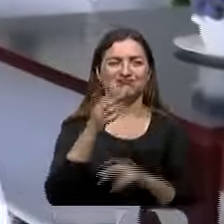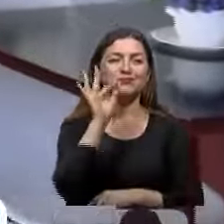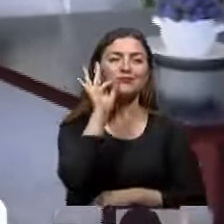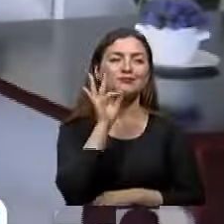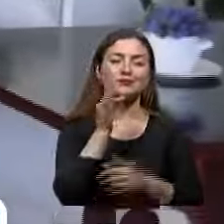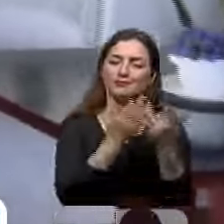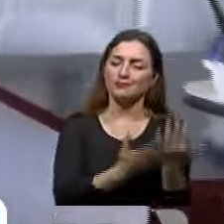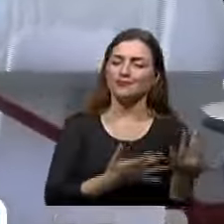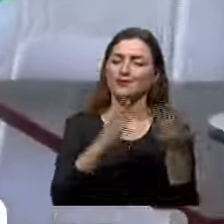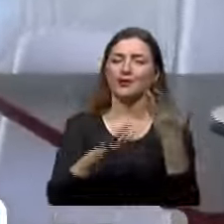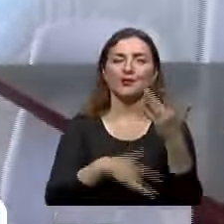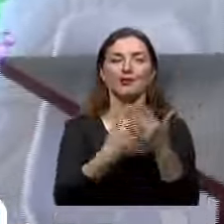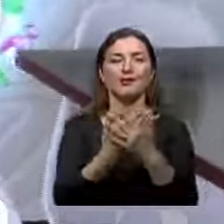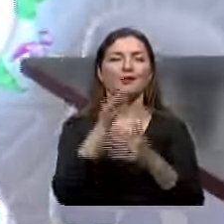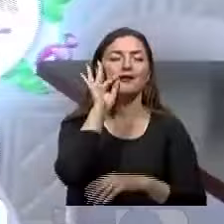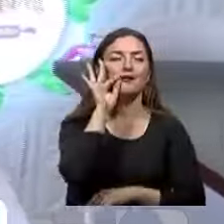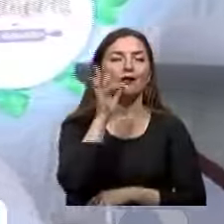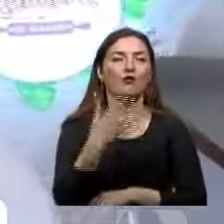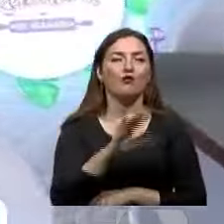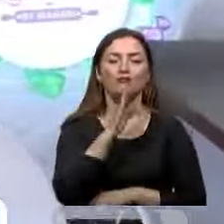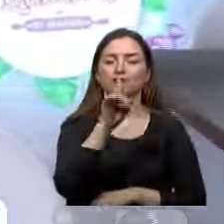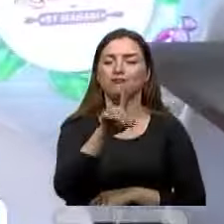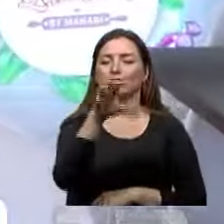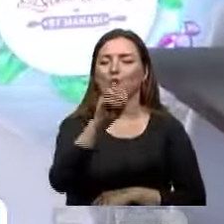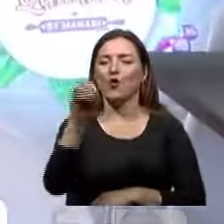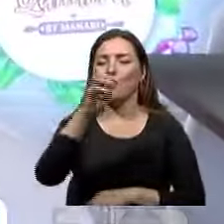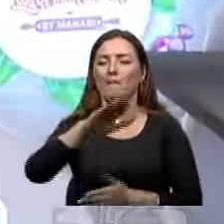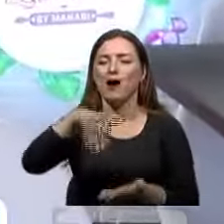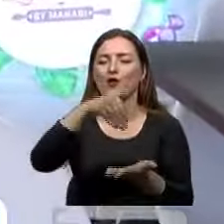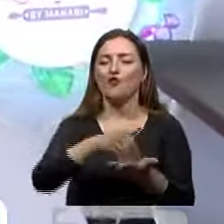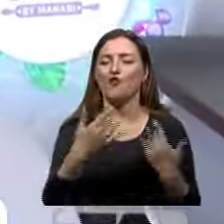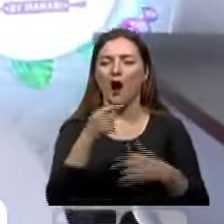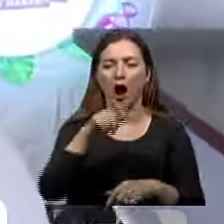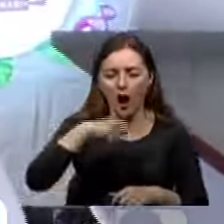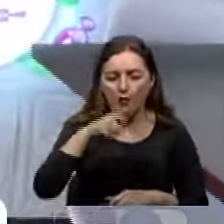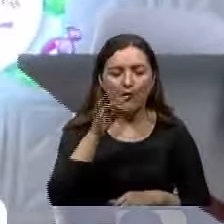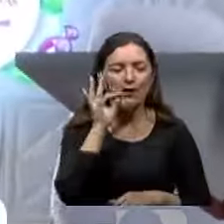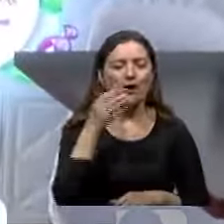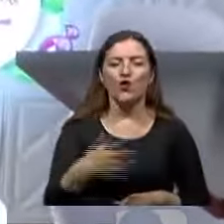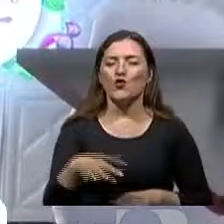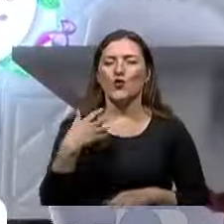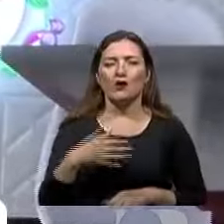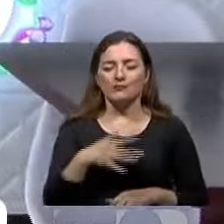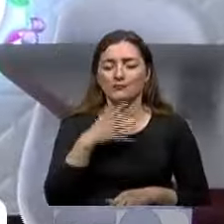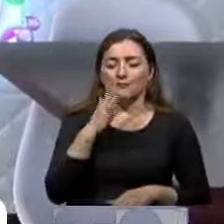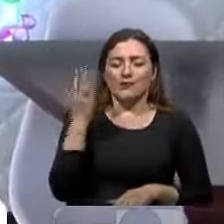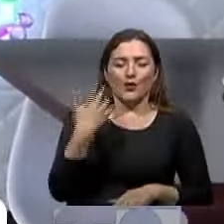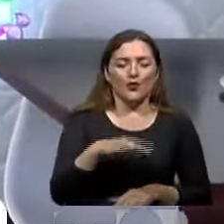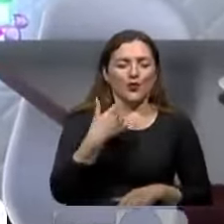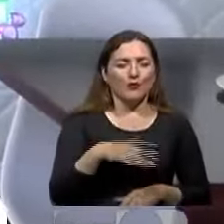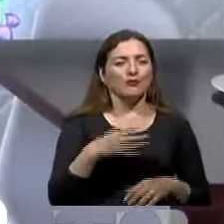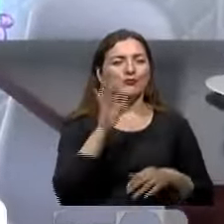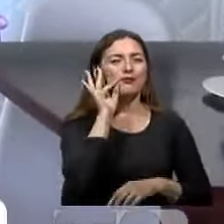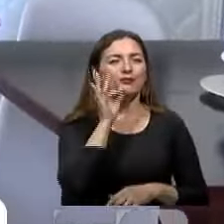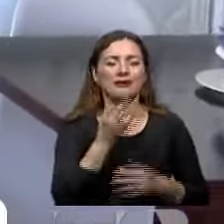rico! Los esperamos a todos. Miren esta delicia, 100% manaba, ese sabor, el maní, no saben lo rico que huele